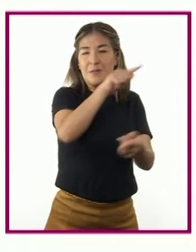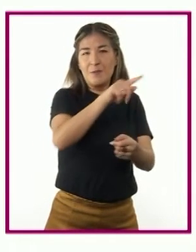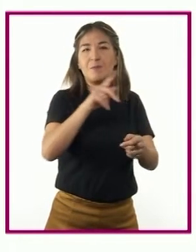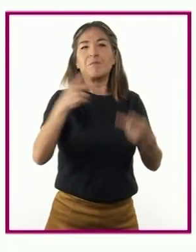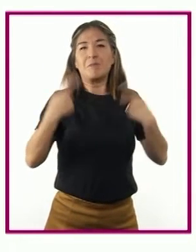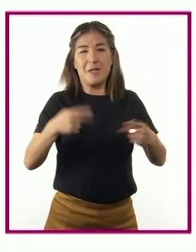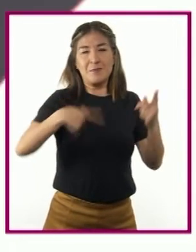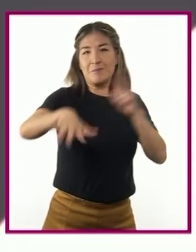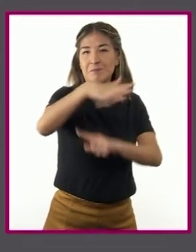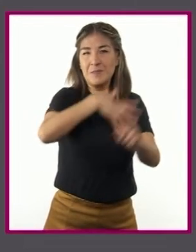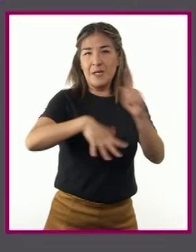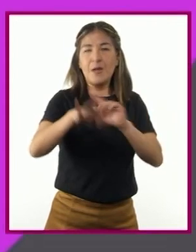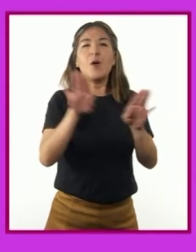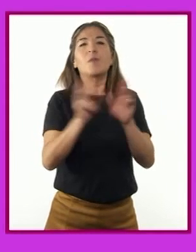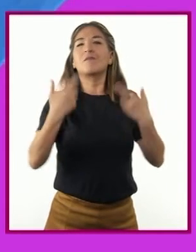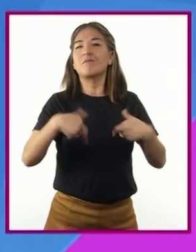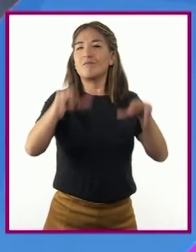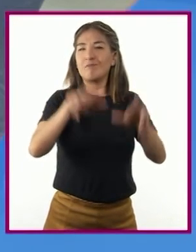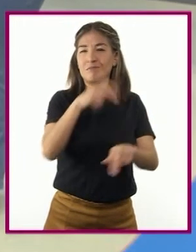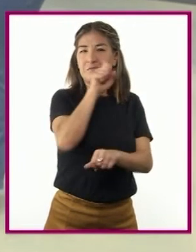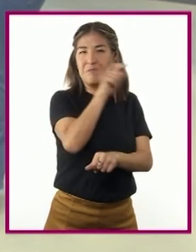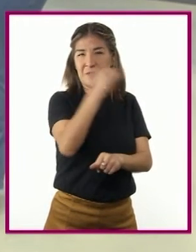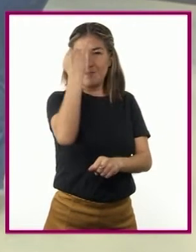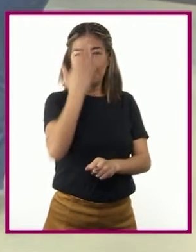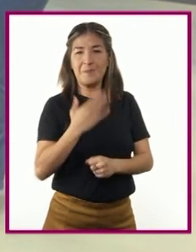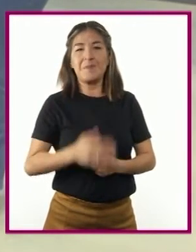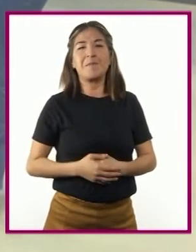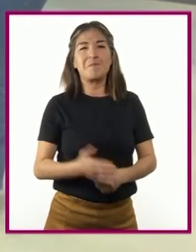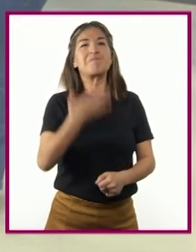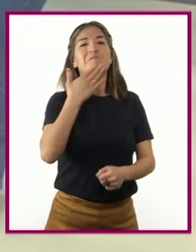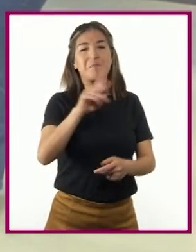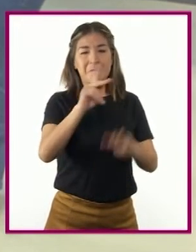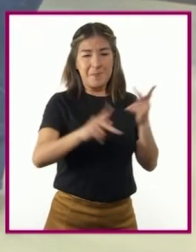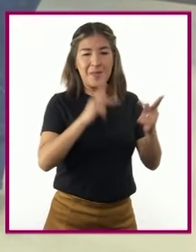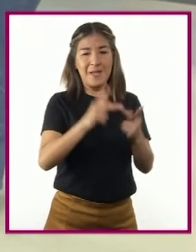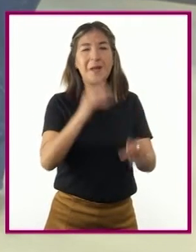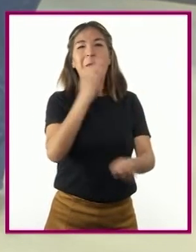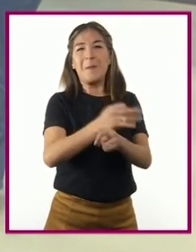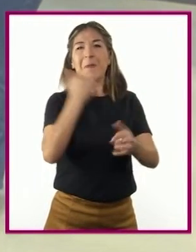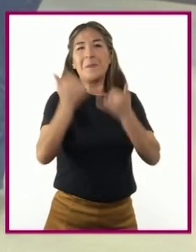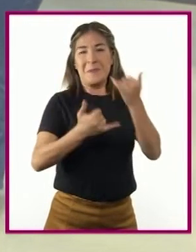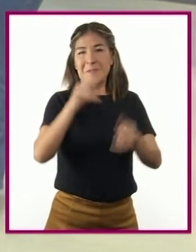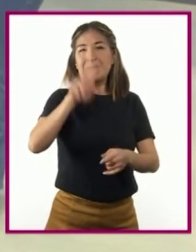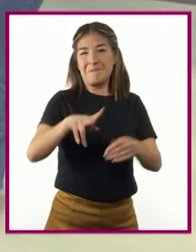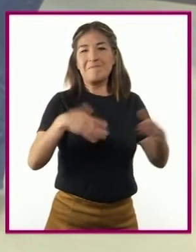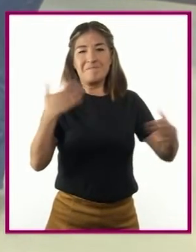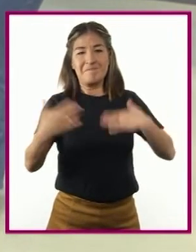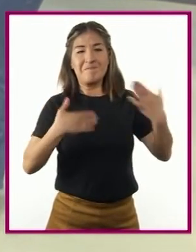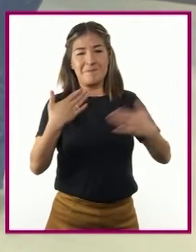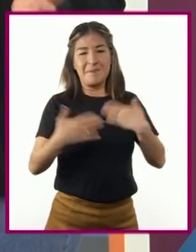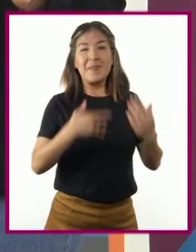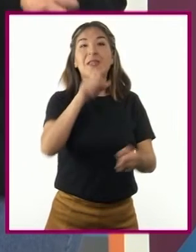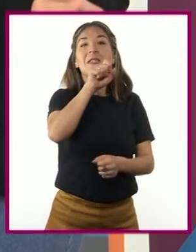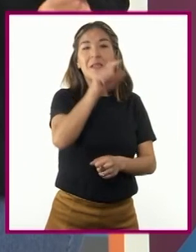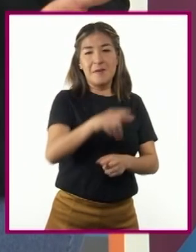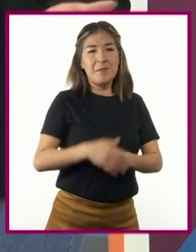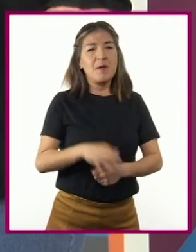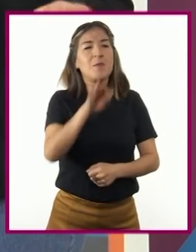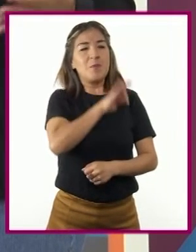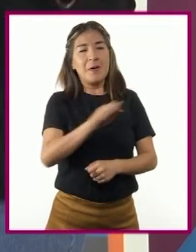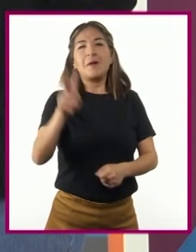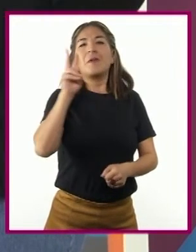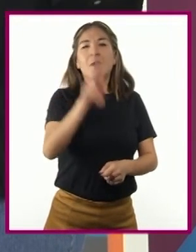población que representa la imagen. Perfecto, es un juego muy divertido y además